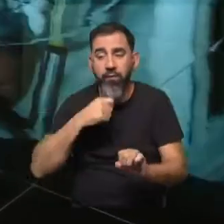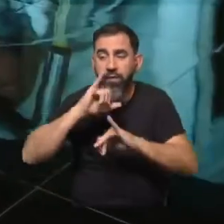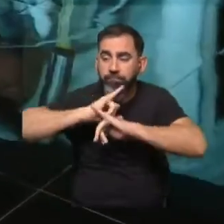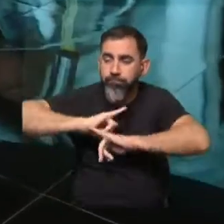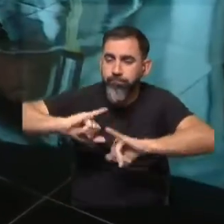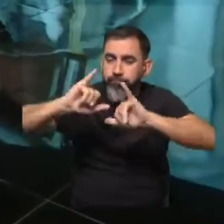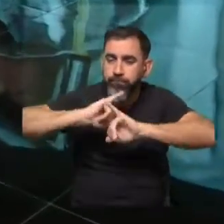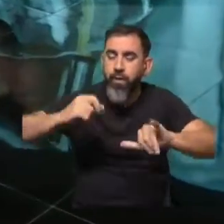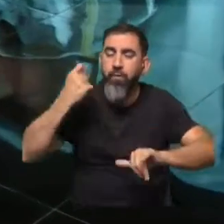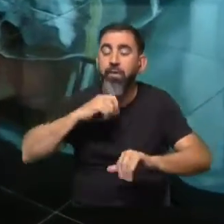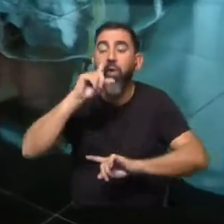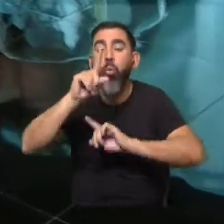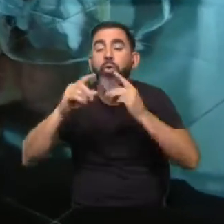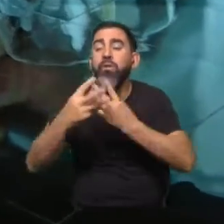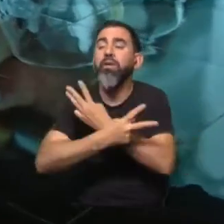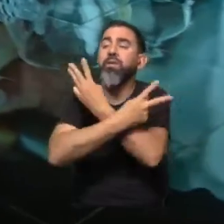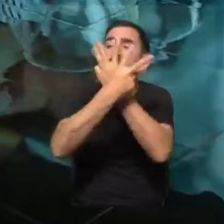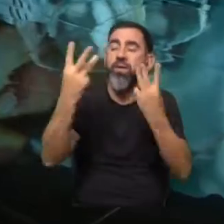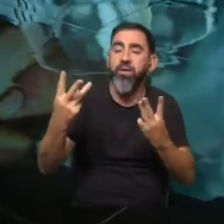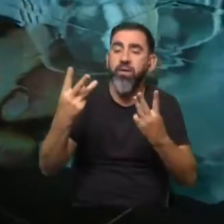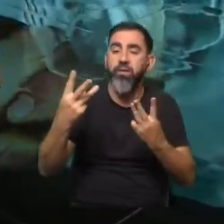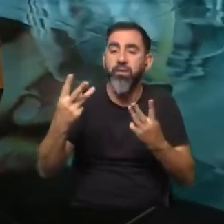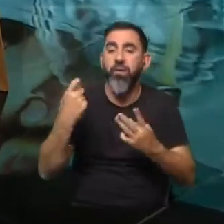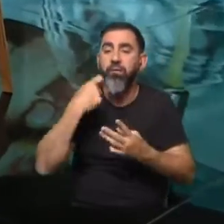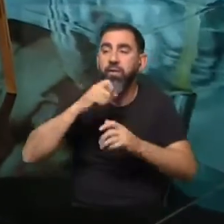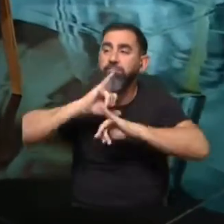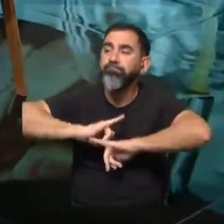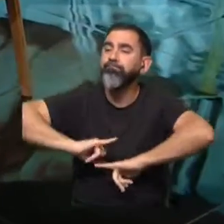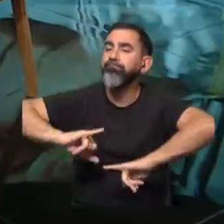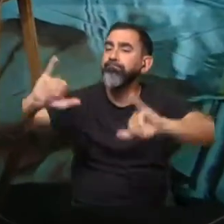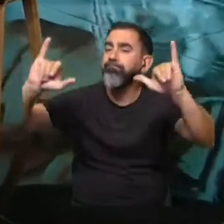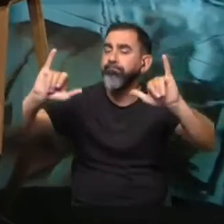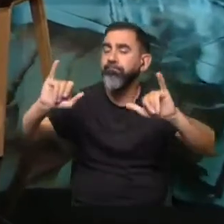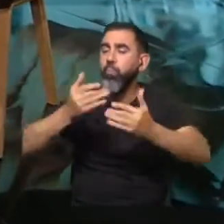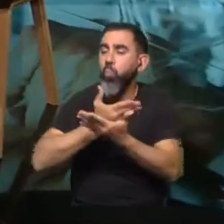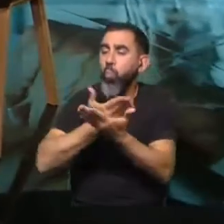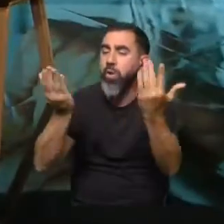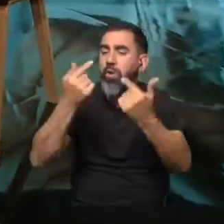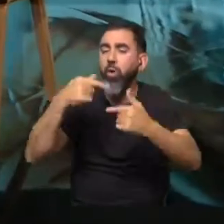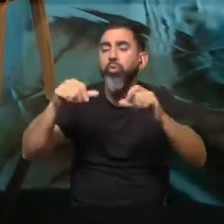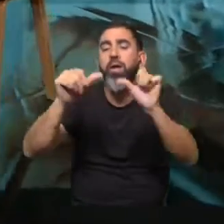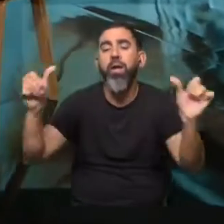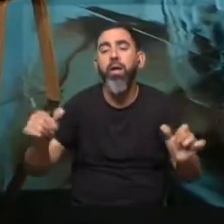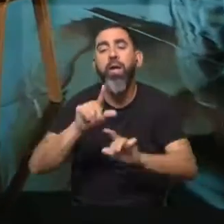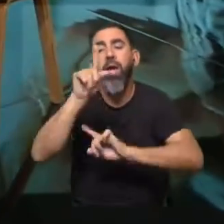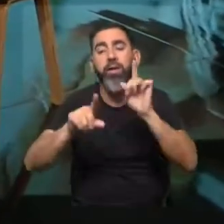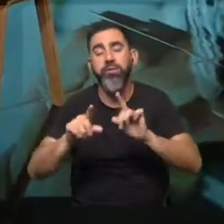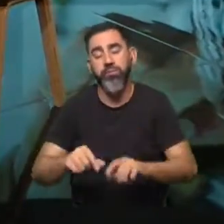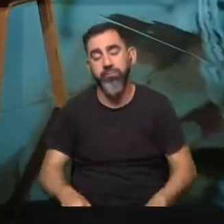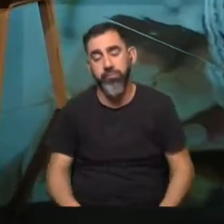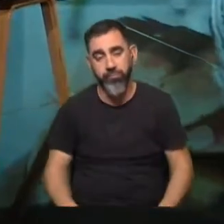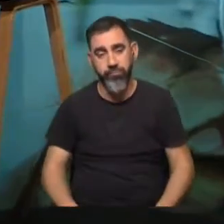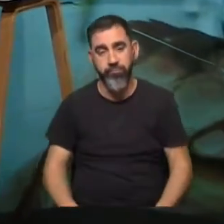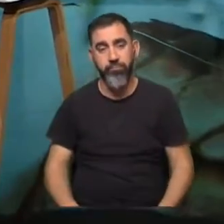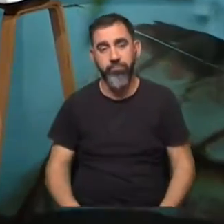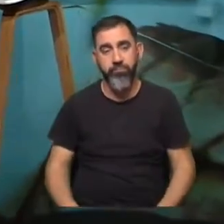me parece que es de la universidad en general, vendernos más, dar a conocer más las cosas que hacemos para el sector productivo, ¿no?